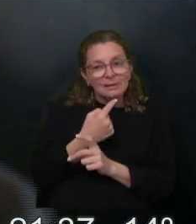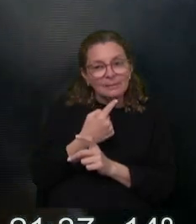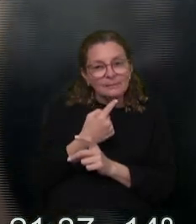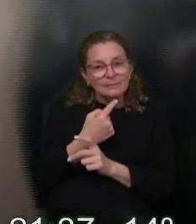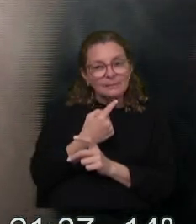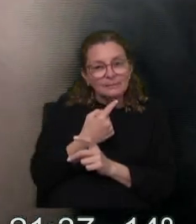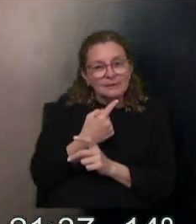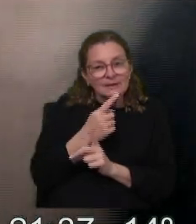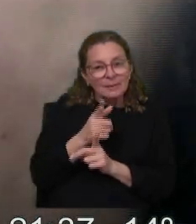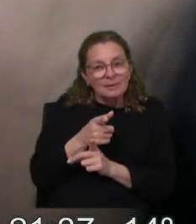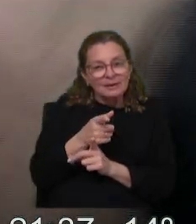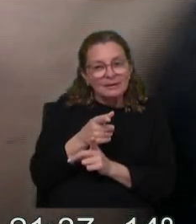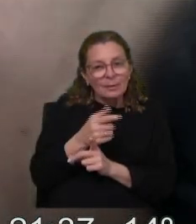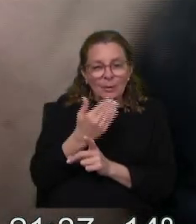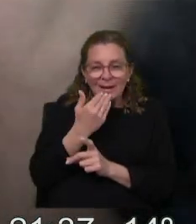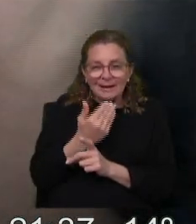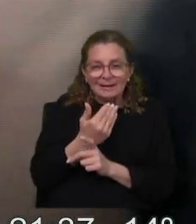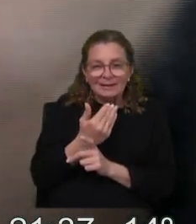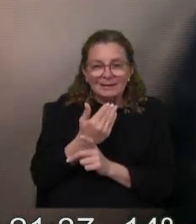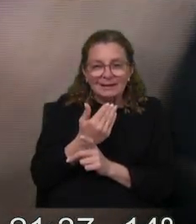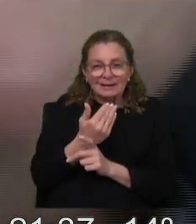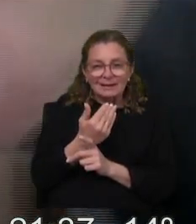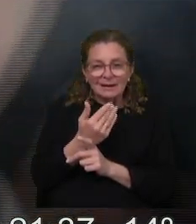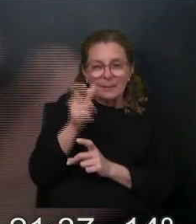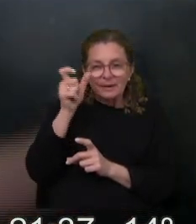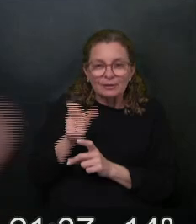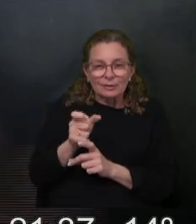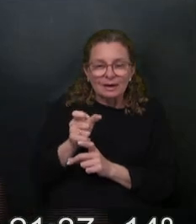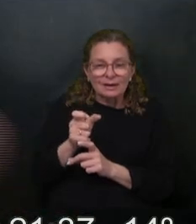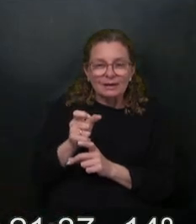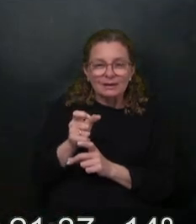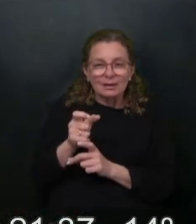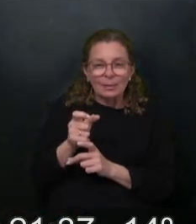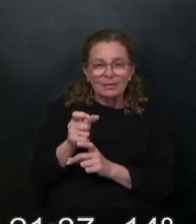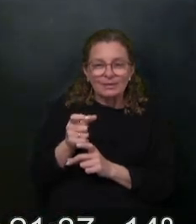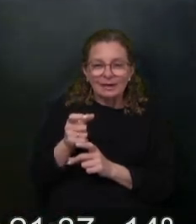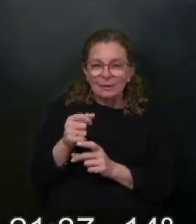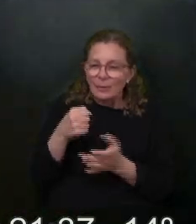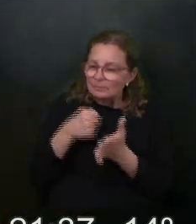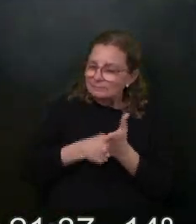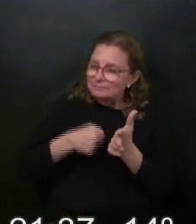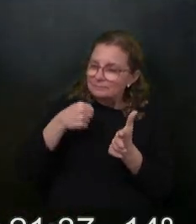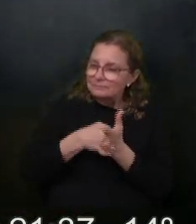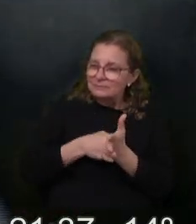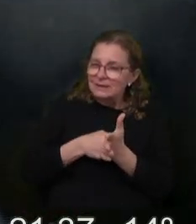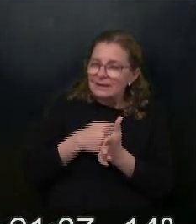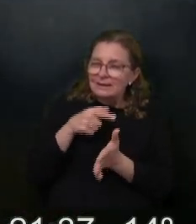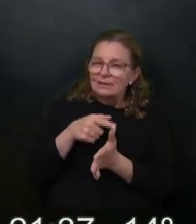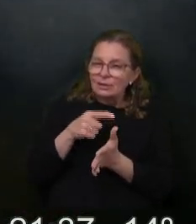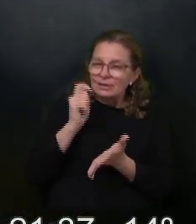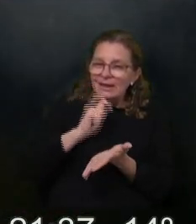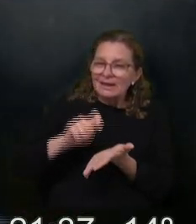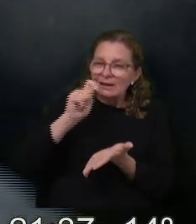creo que sobre todo como a agradecer a las personas que tienen como esa voluntad y esa tenacidad, ¿no? Agradecer esa tenacidad que ella tiene de